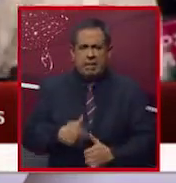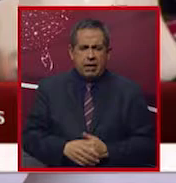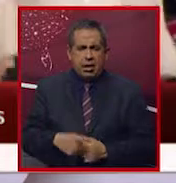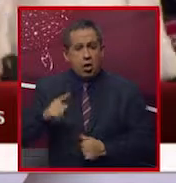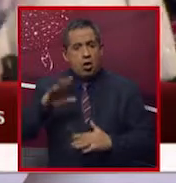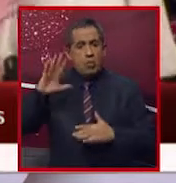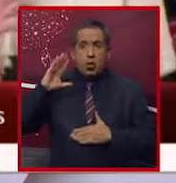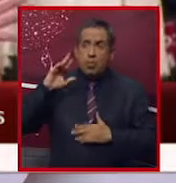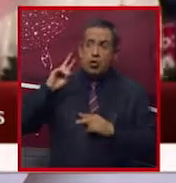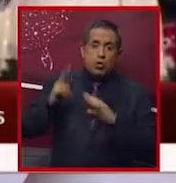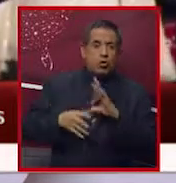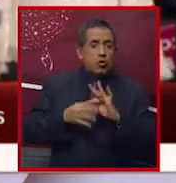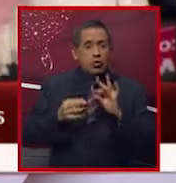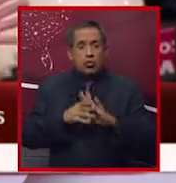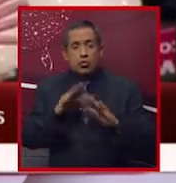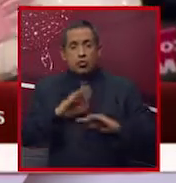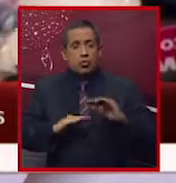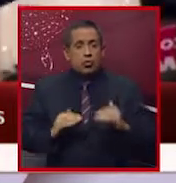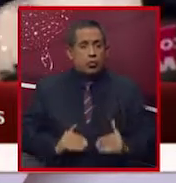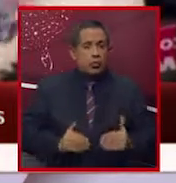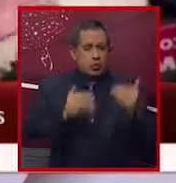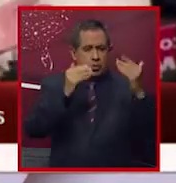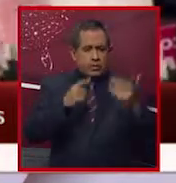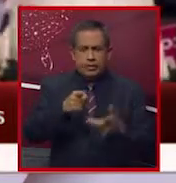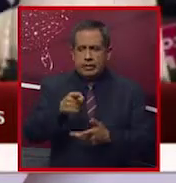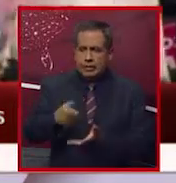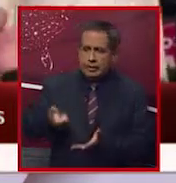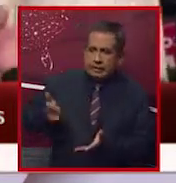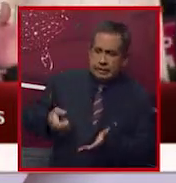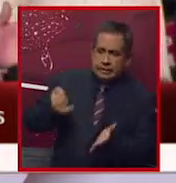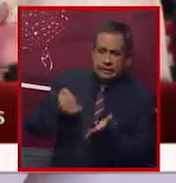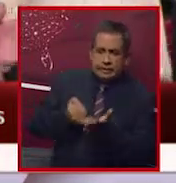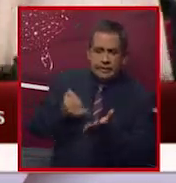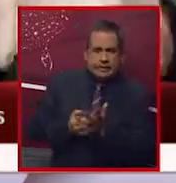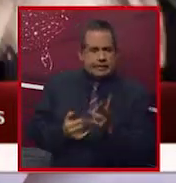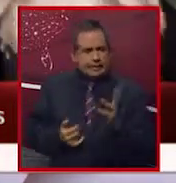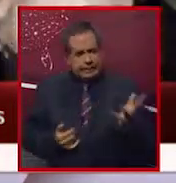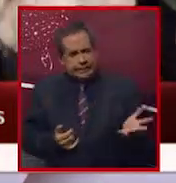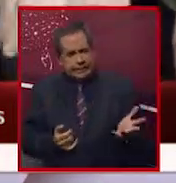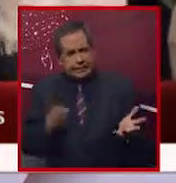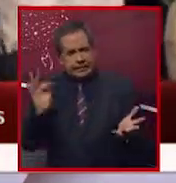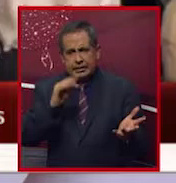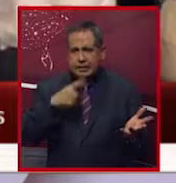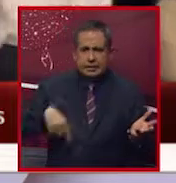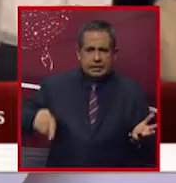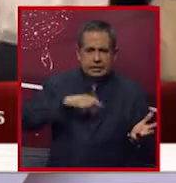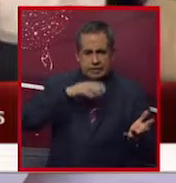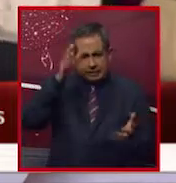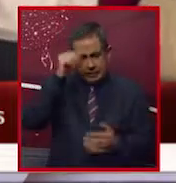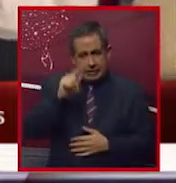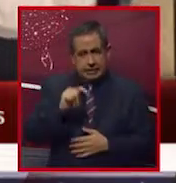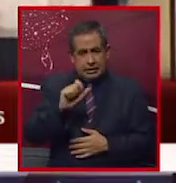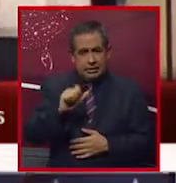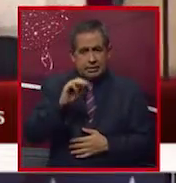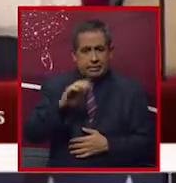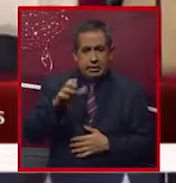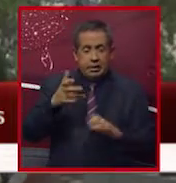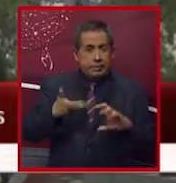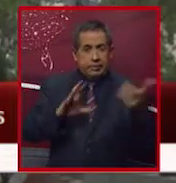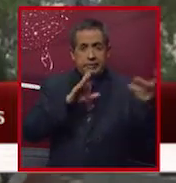de campaña. Esta imposición de aranceles podría amenazar también la aprobación del acuerdo comercial con México y